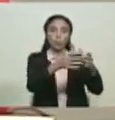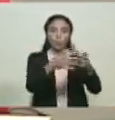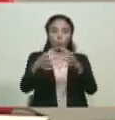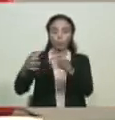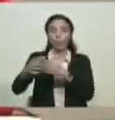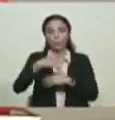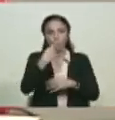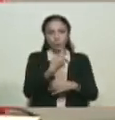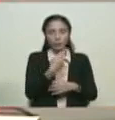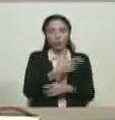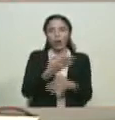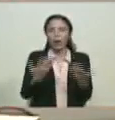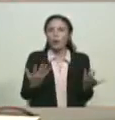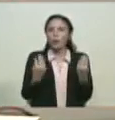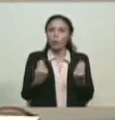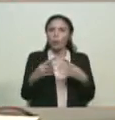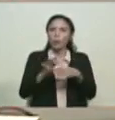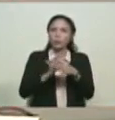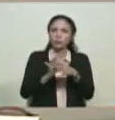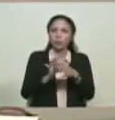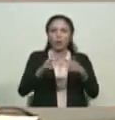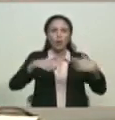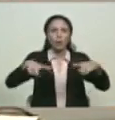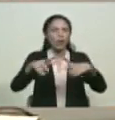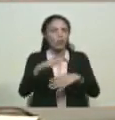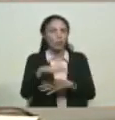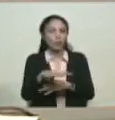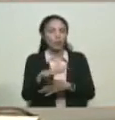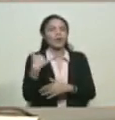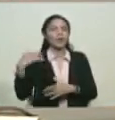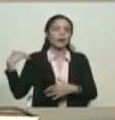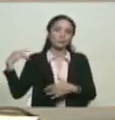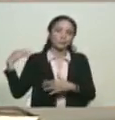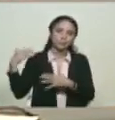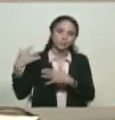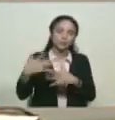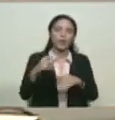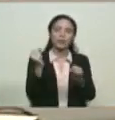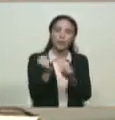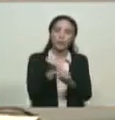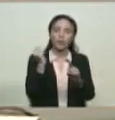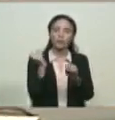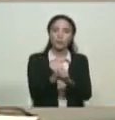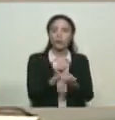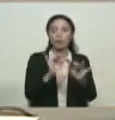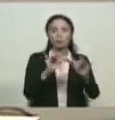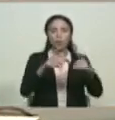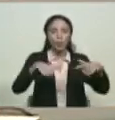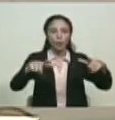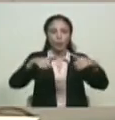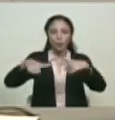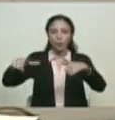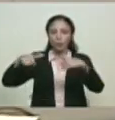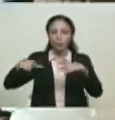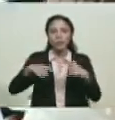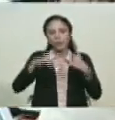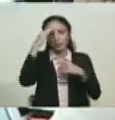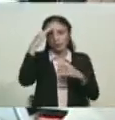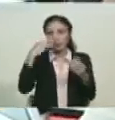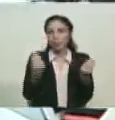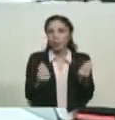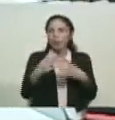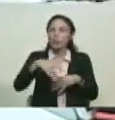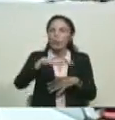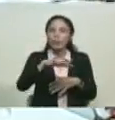faltaba pues donde funciona la huella del territorio ya esto se ha venido haciendo y nosotros tenemos presidente identificado gracias a ese trabajo en